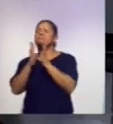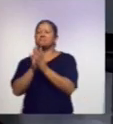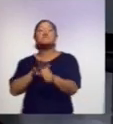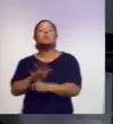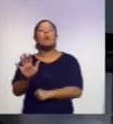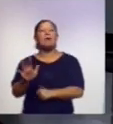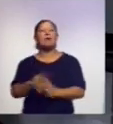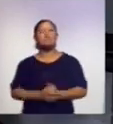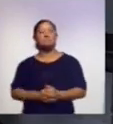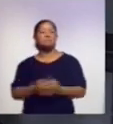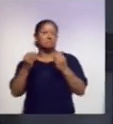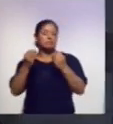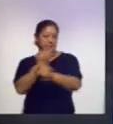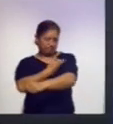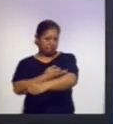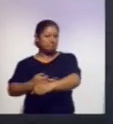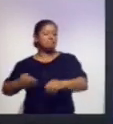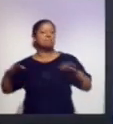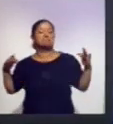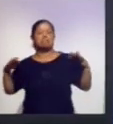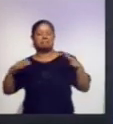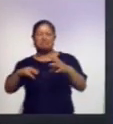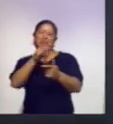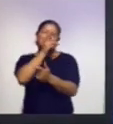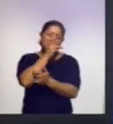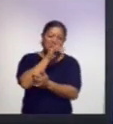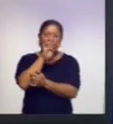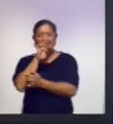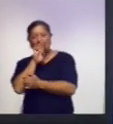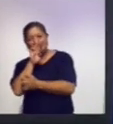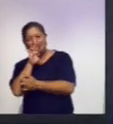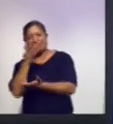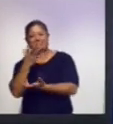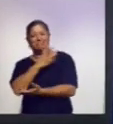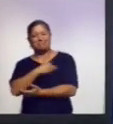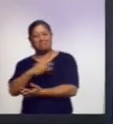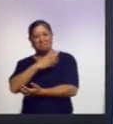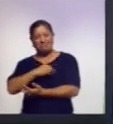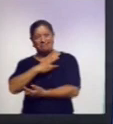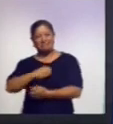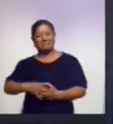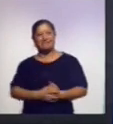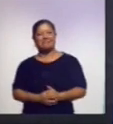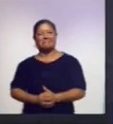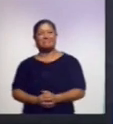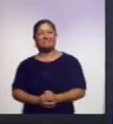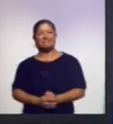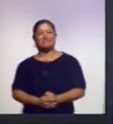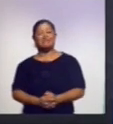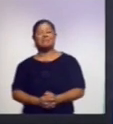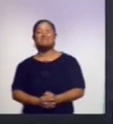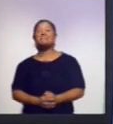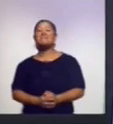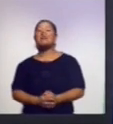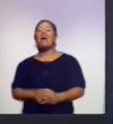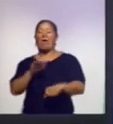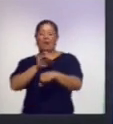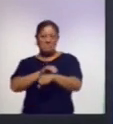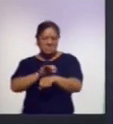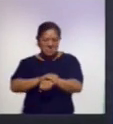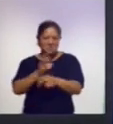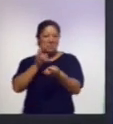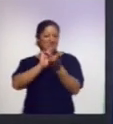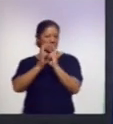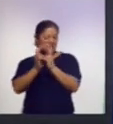muchas familias van a llegar con papá con mamá con los hijos con vecinos en fin con amigos